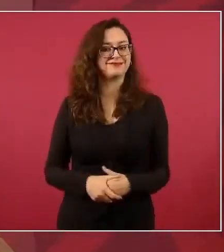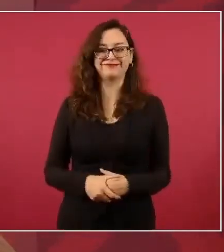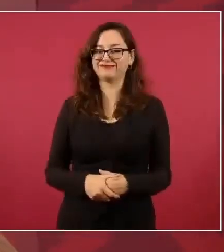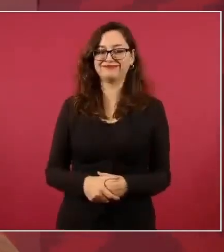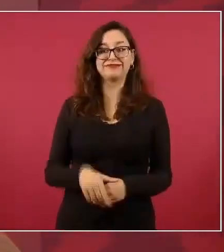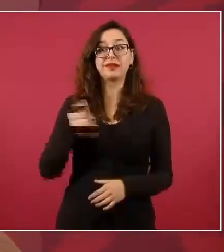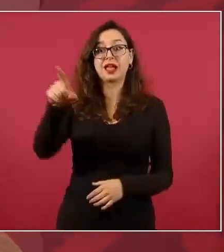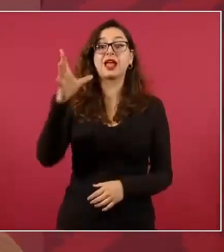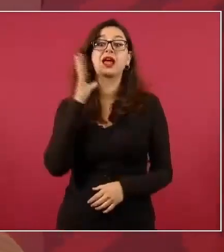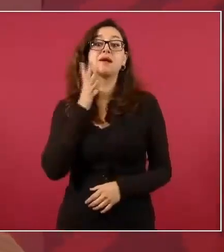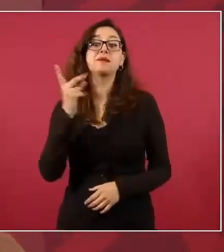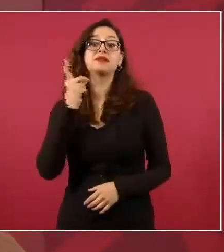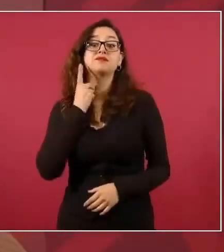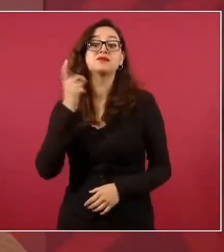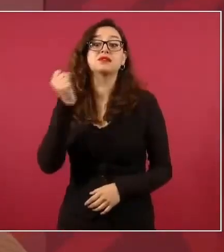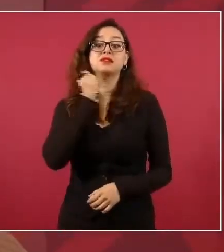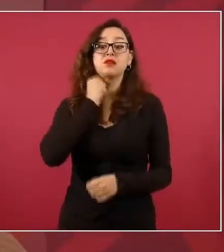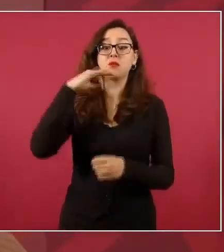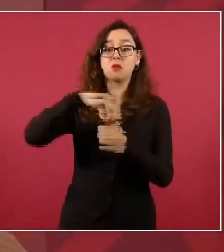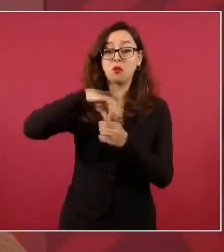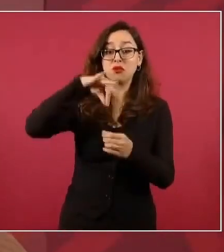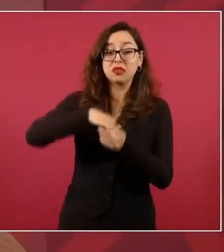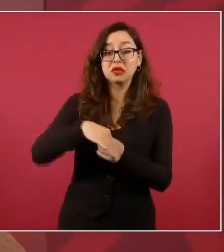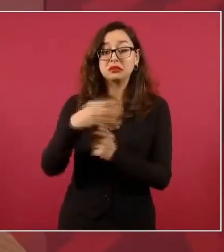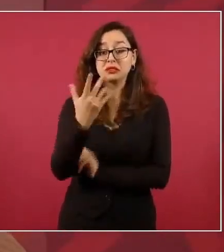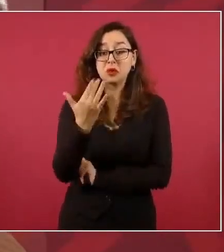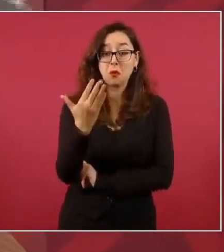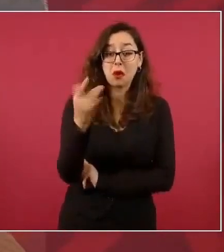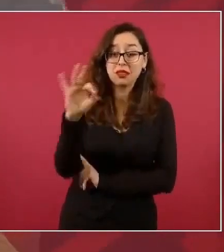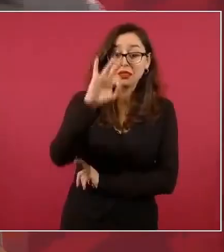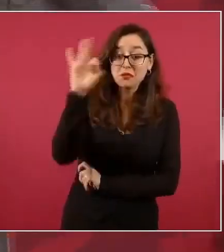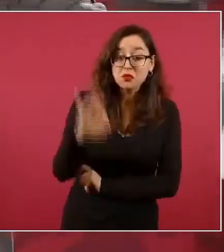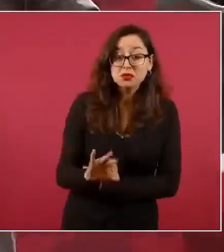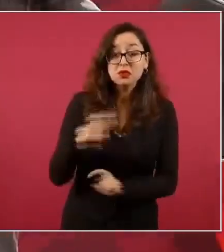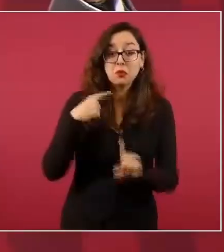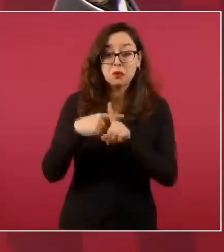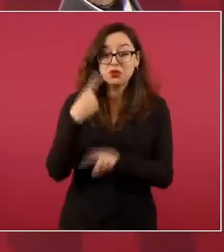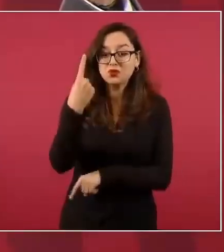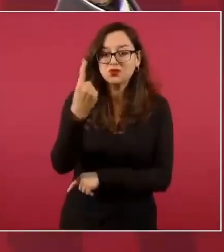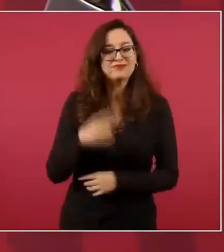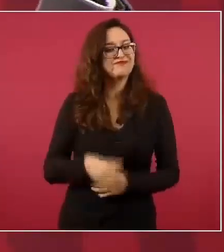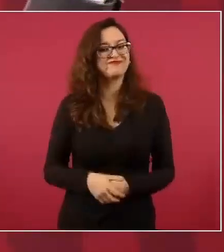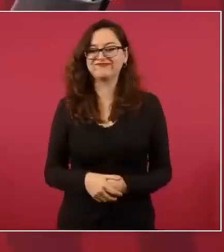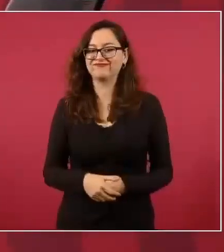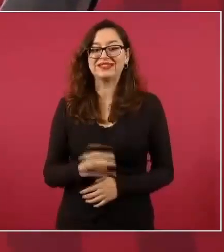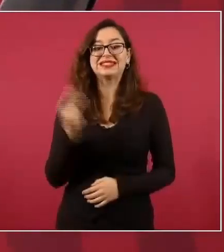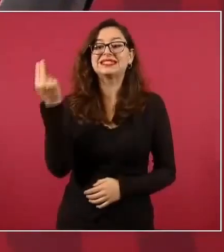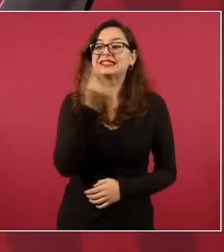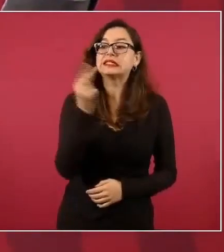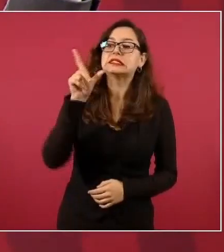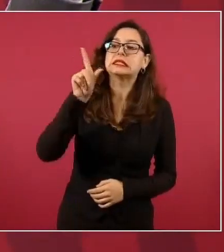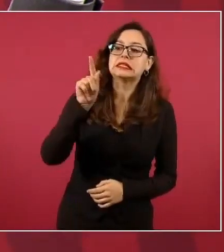sino dos terceras partes. Me interesa mucho,